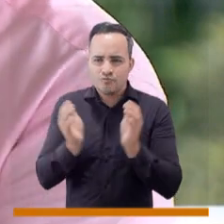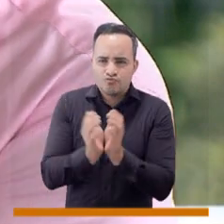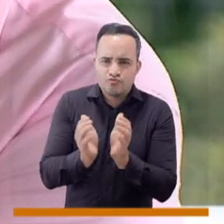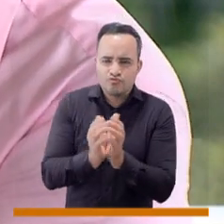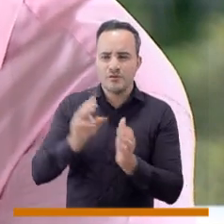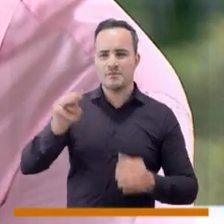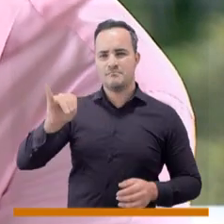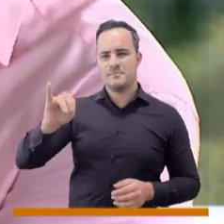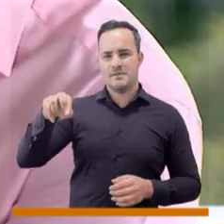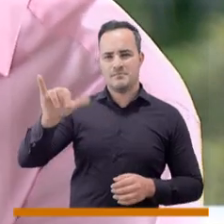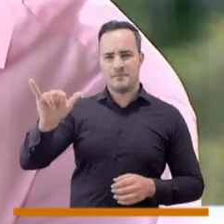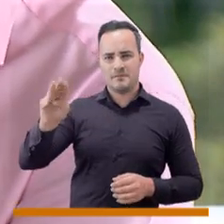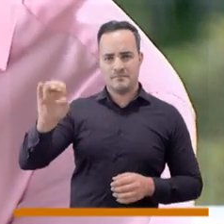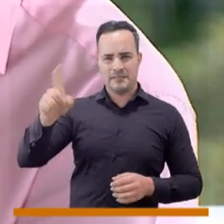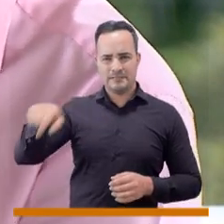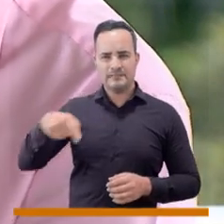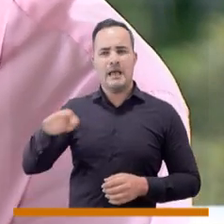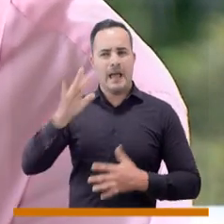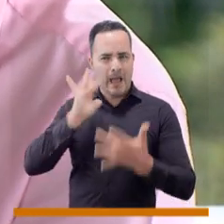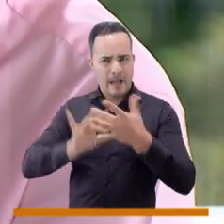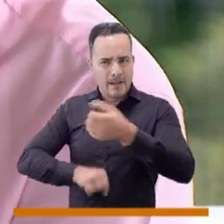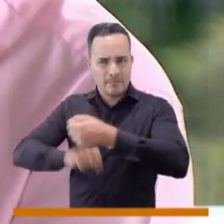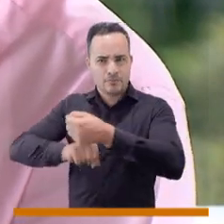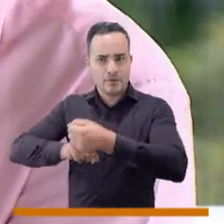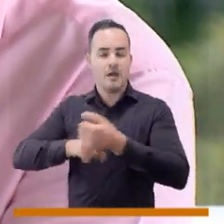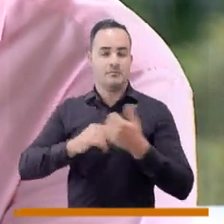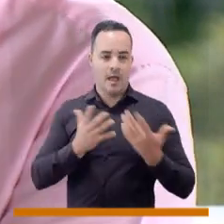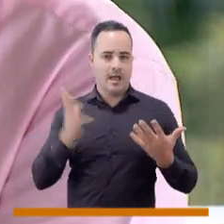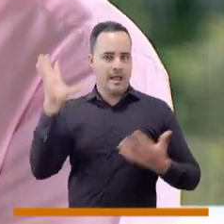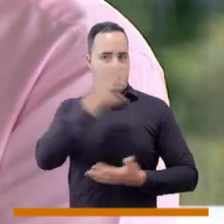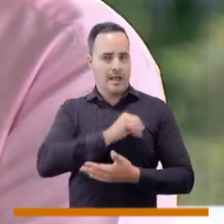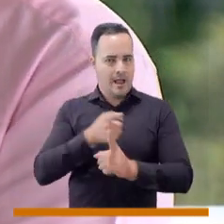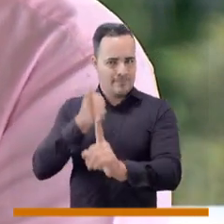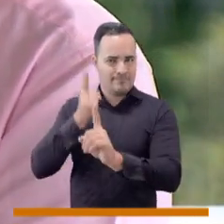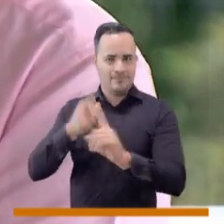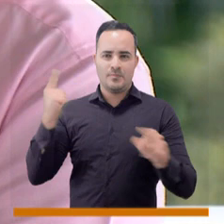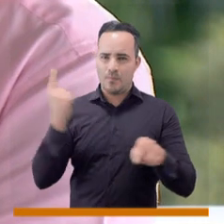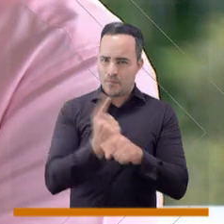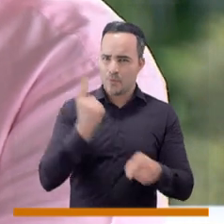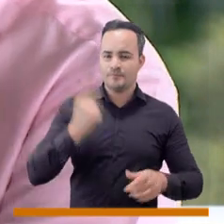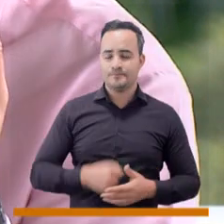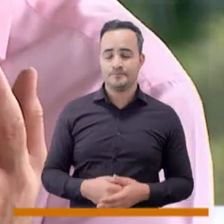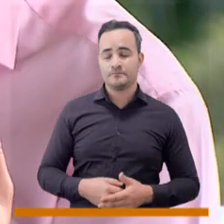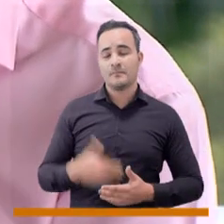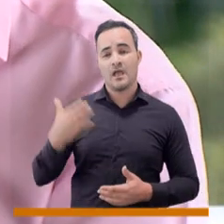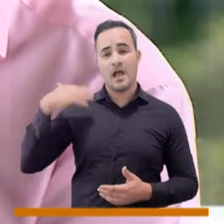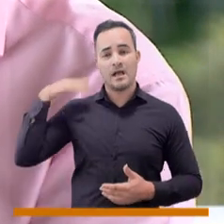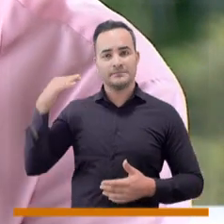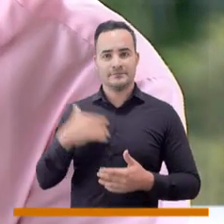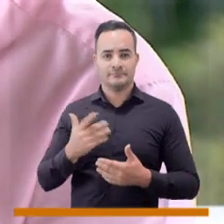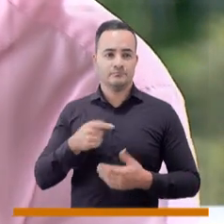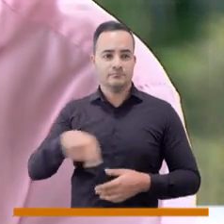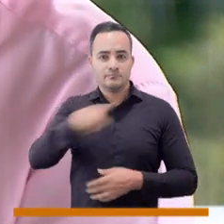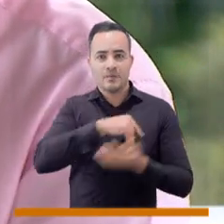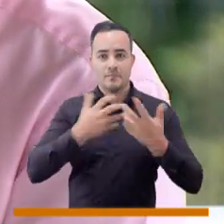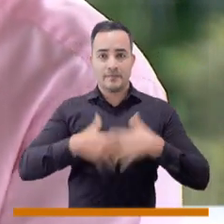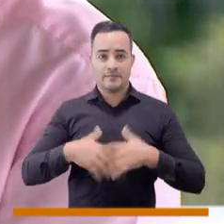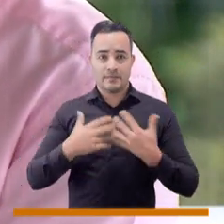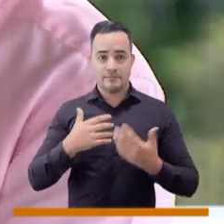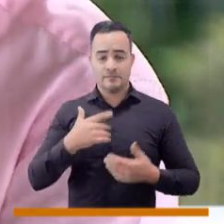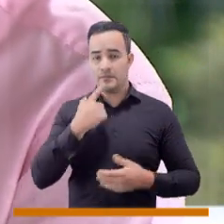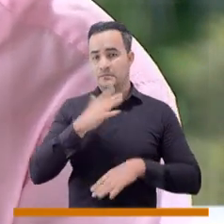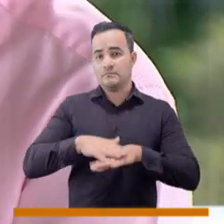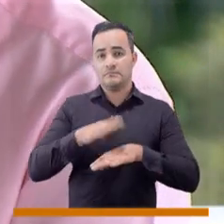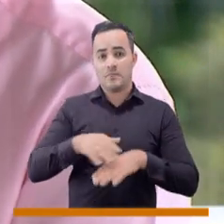MIPYMES, empieza a trabajar la ciudad en ese orden. Hay unas exenciones tributarias que vienen de antes a las empresas que se